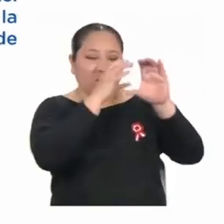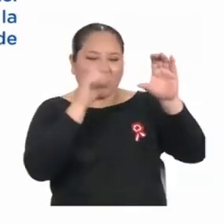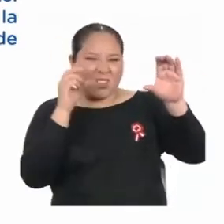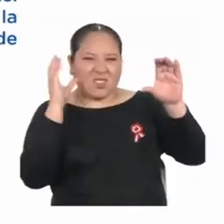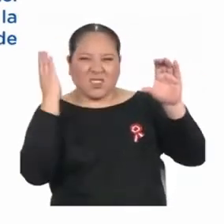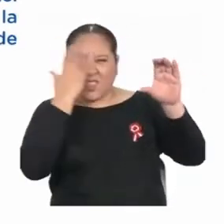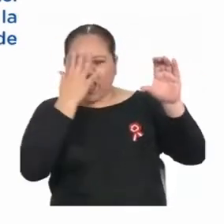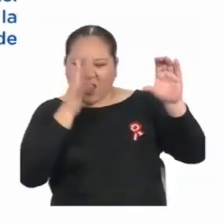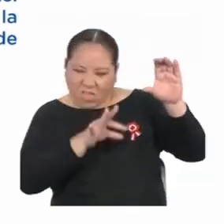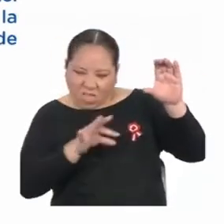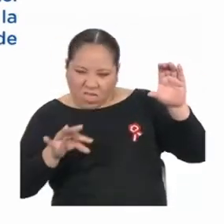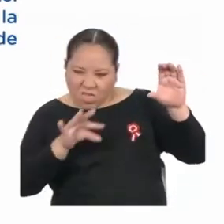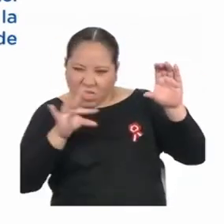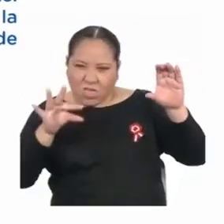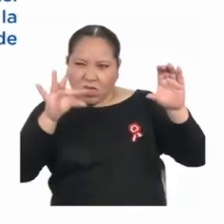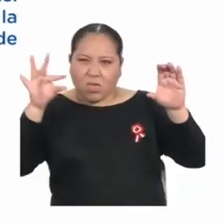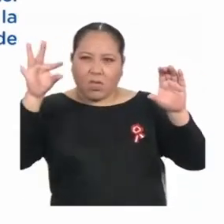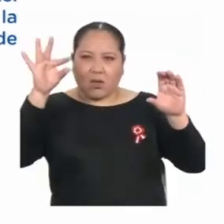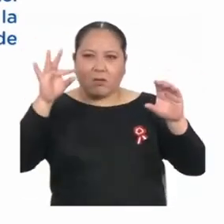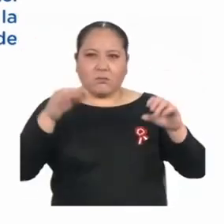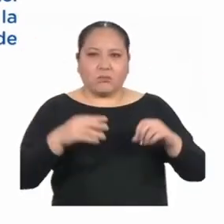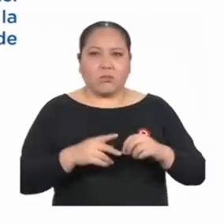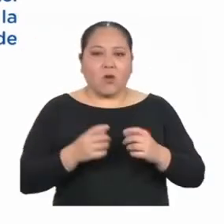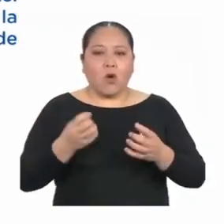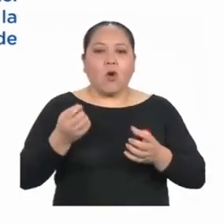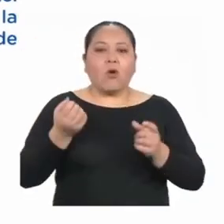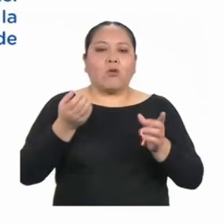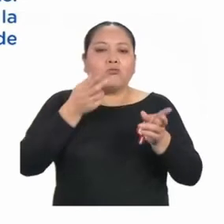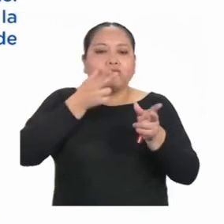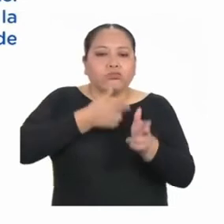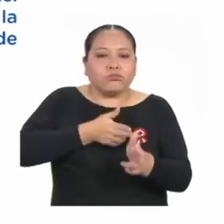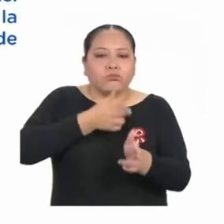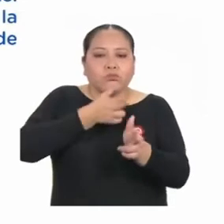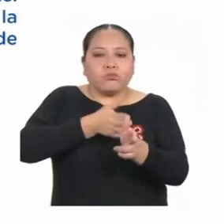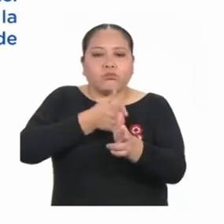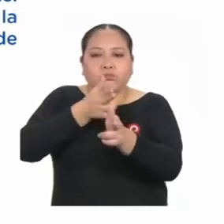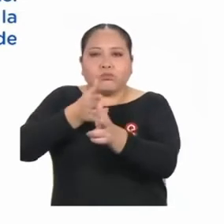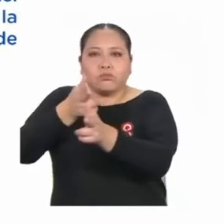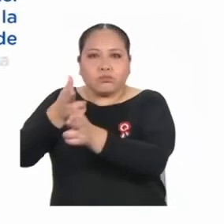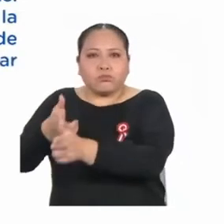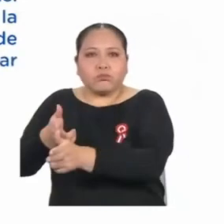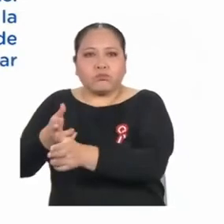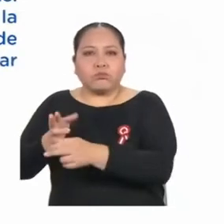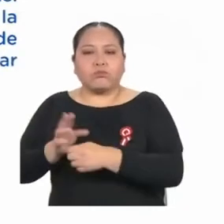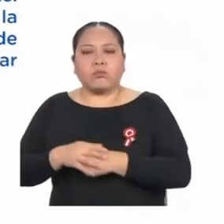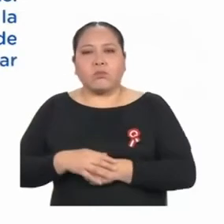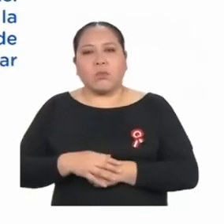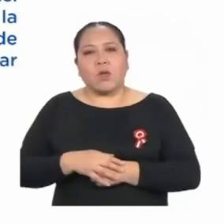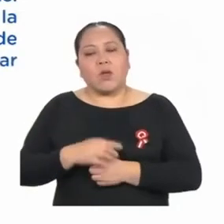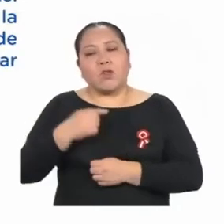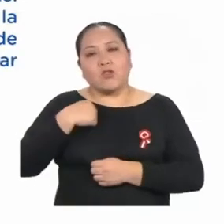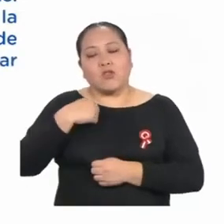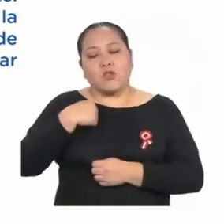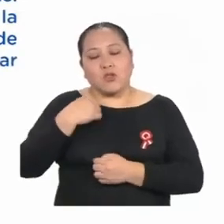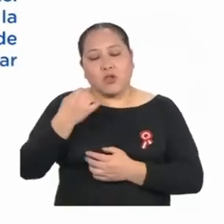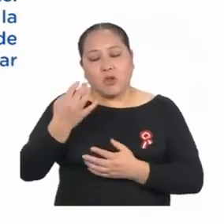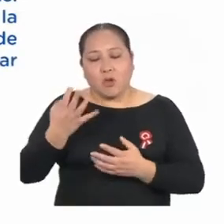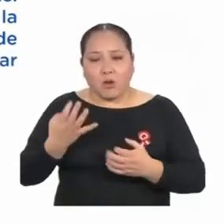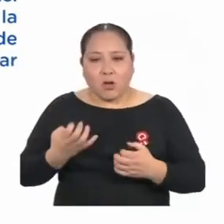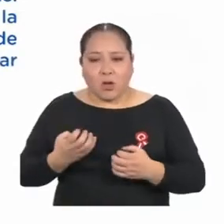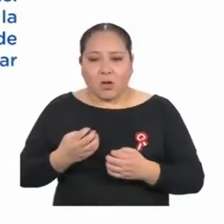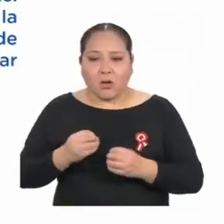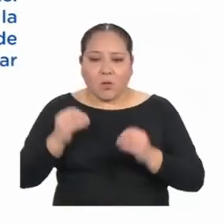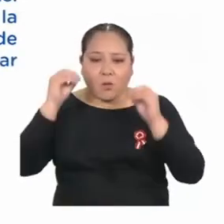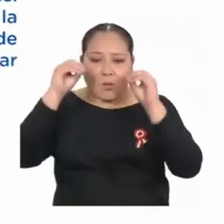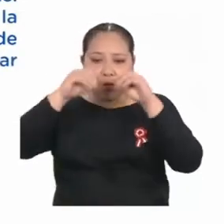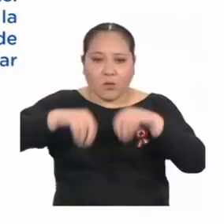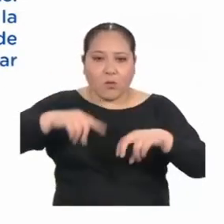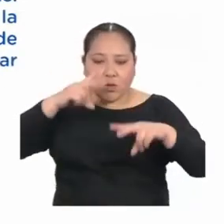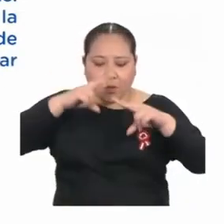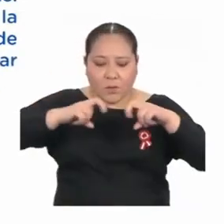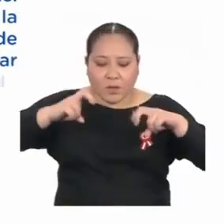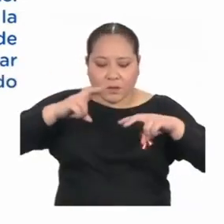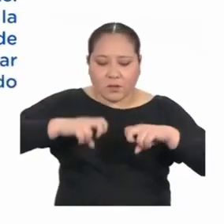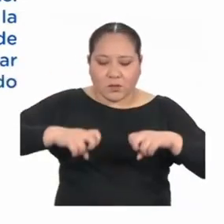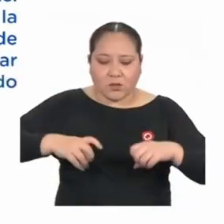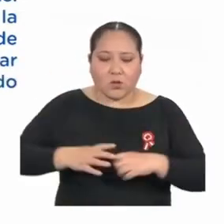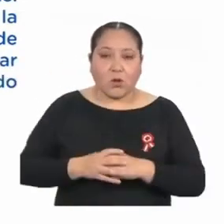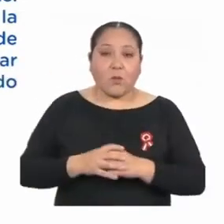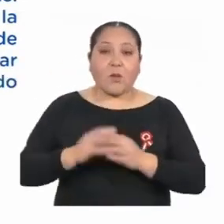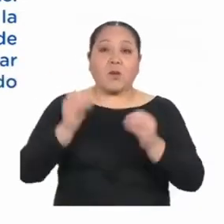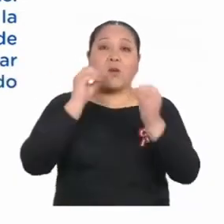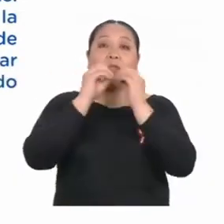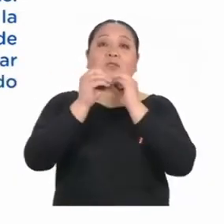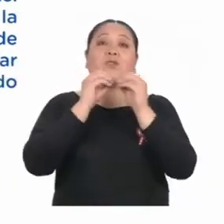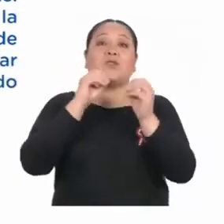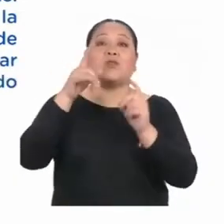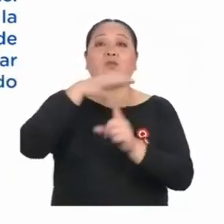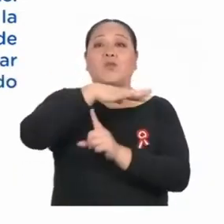buses, el tráfico de la ciudad. Entonces quisiera elaborar una investigación para crear un impacto ambiental y ser útil en este mundo que me